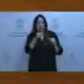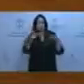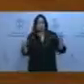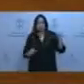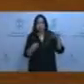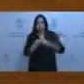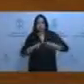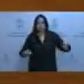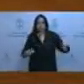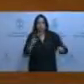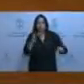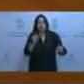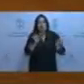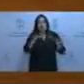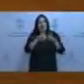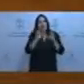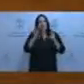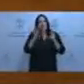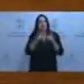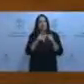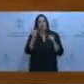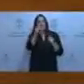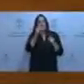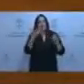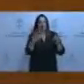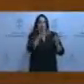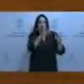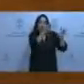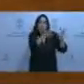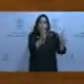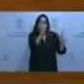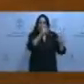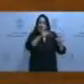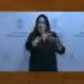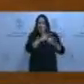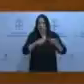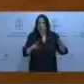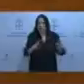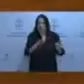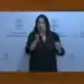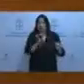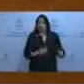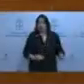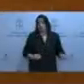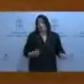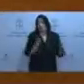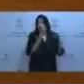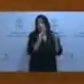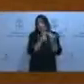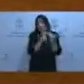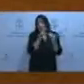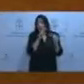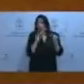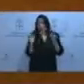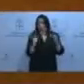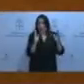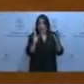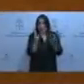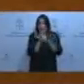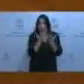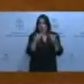comunidad educativa asturiana. Y por ello, coincidiendo con este final de curso, de su primer curso al frente de la Consejería de